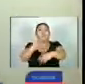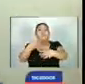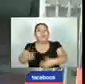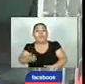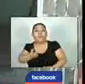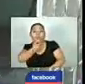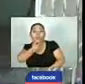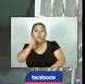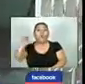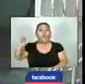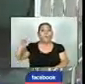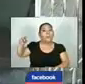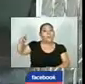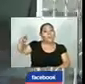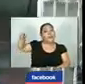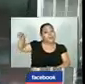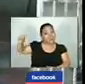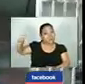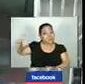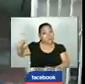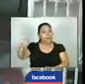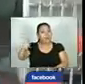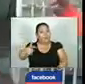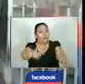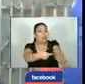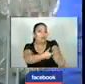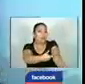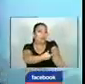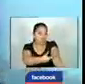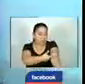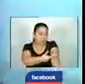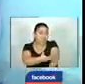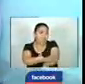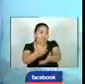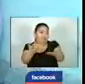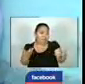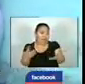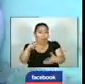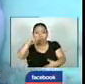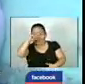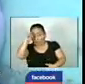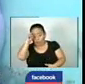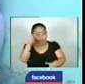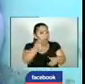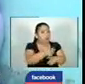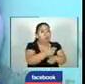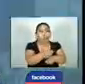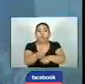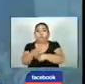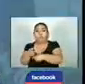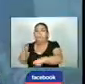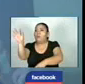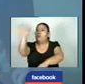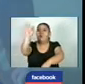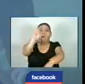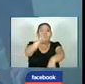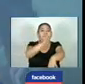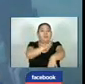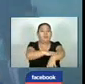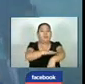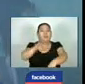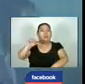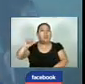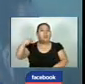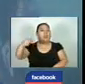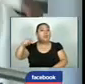Panamericana de la Salud. En medio de hospitales públicos saturados y operativos masivos de fumigación contra el mosquito transmisor Aedes